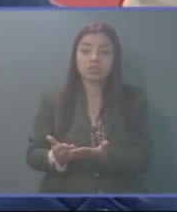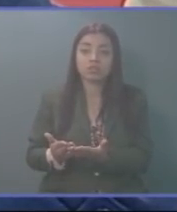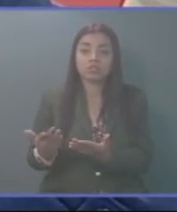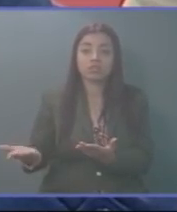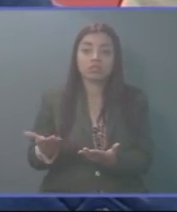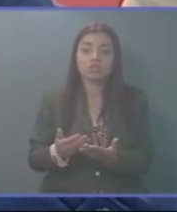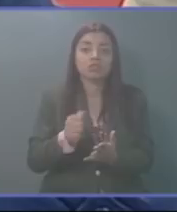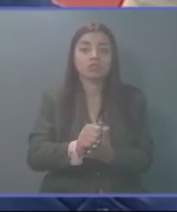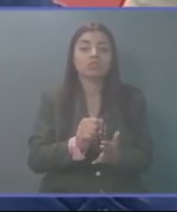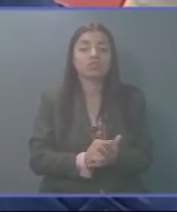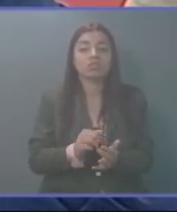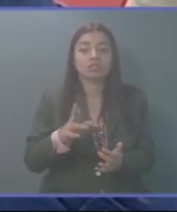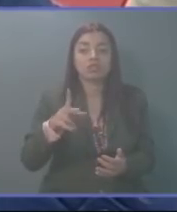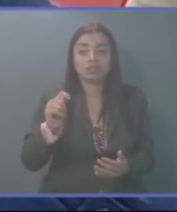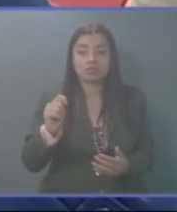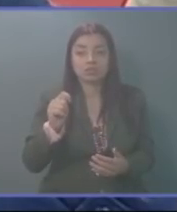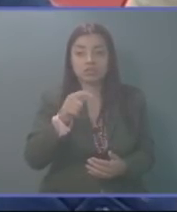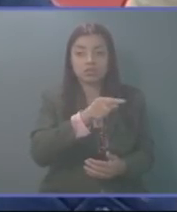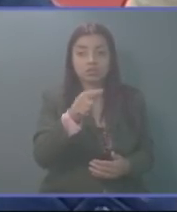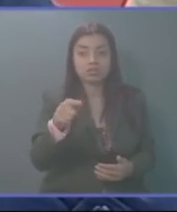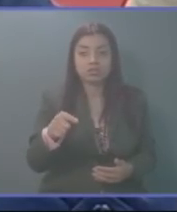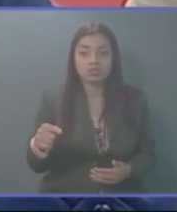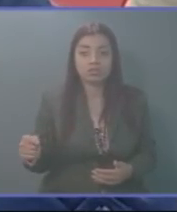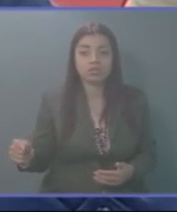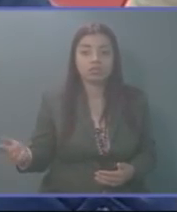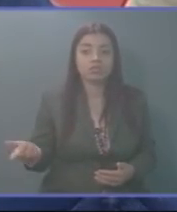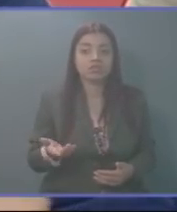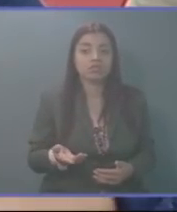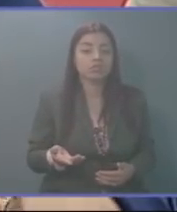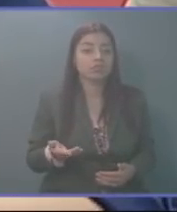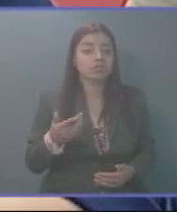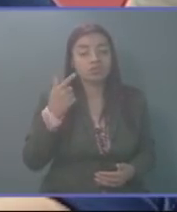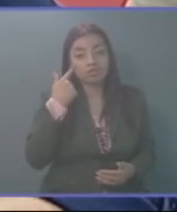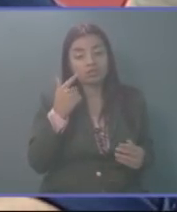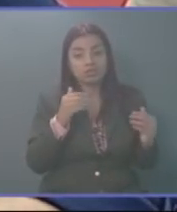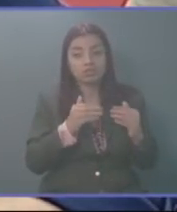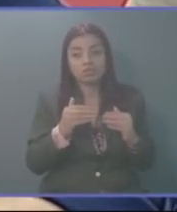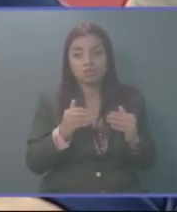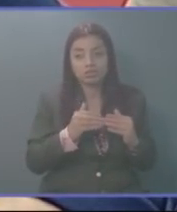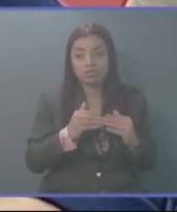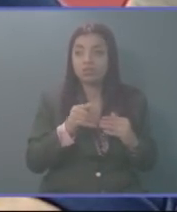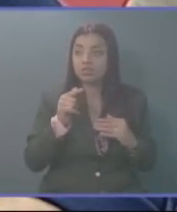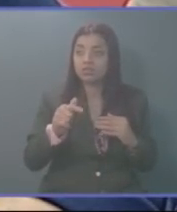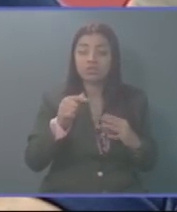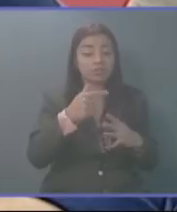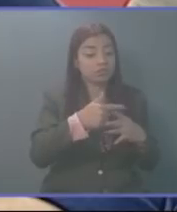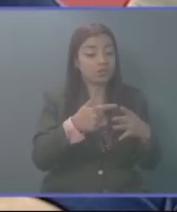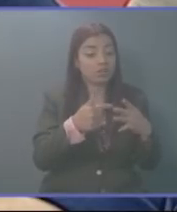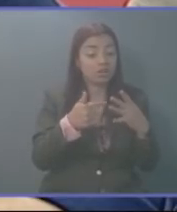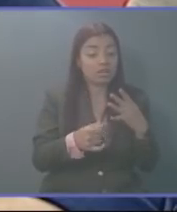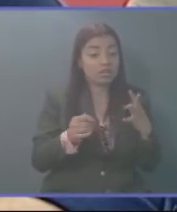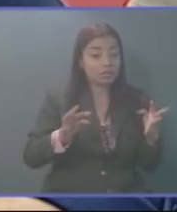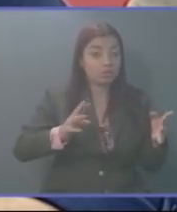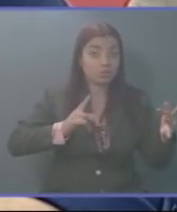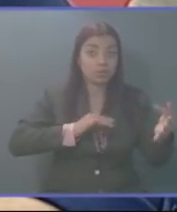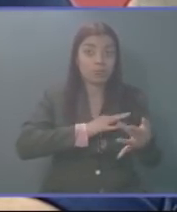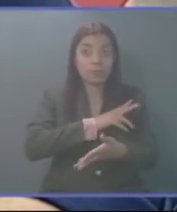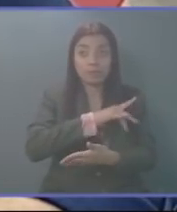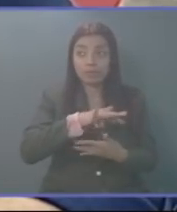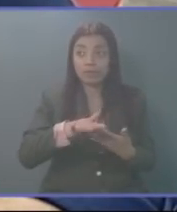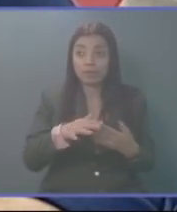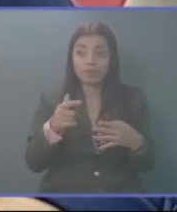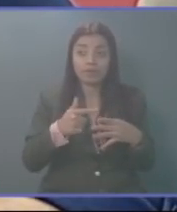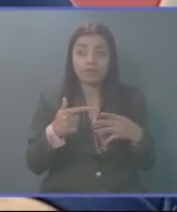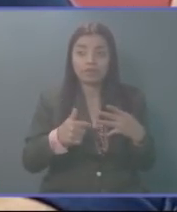el artículo, creo que lo leyó usted, pero también hay que hacer referencia a la Ley de Medio Ambiente. De la Ley de